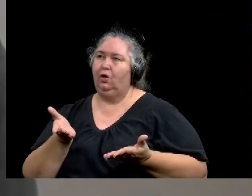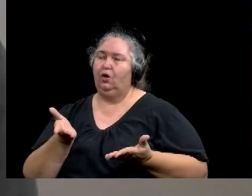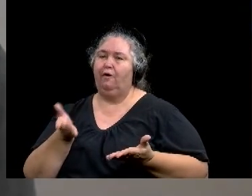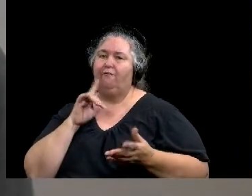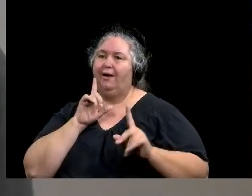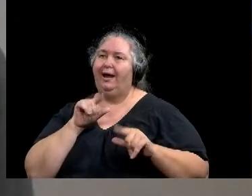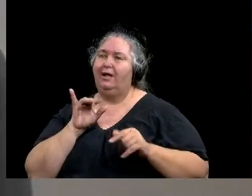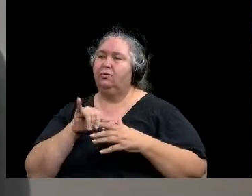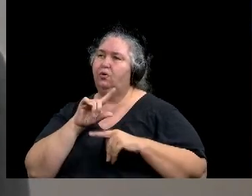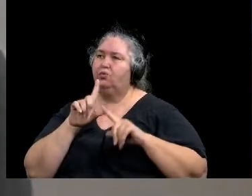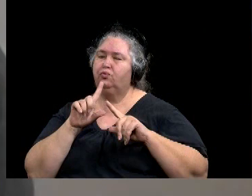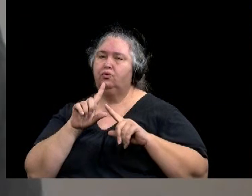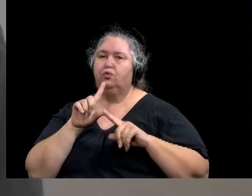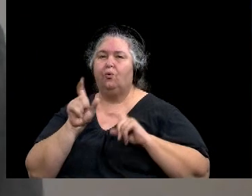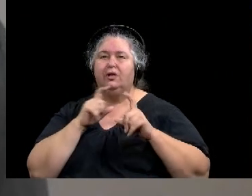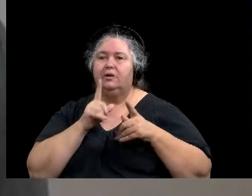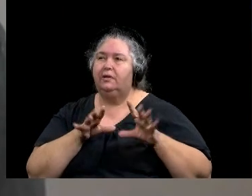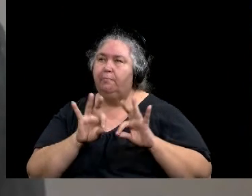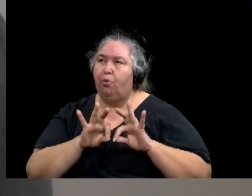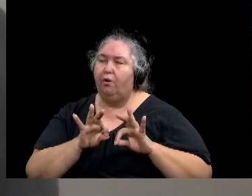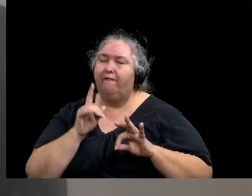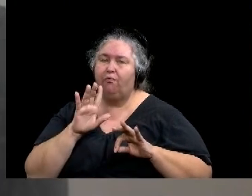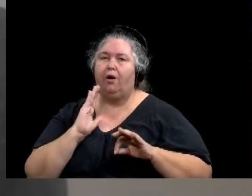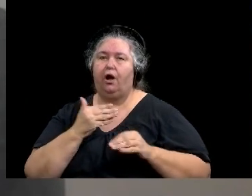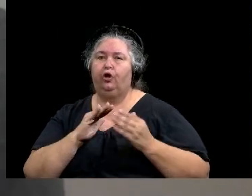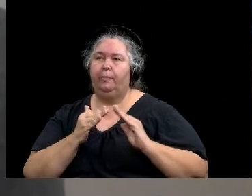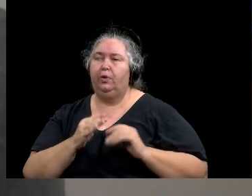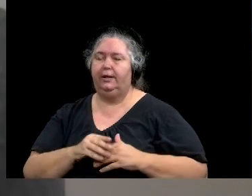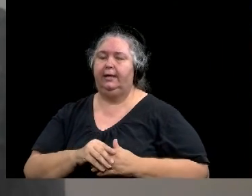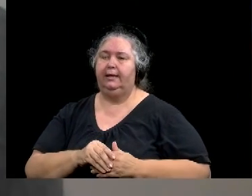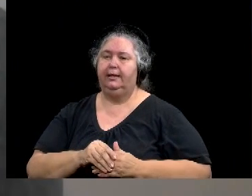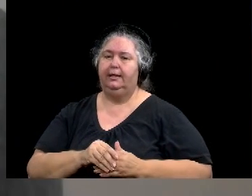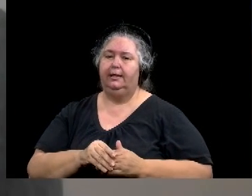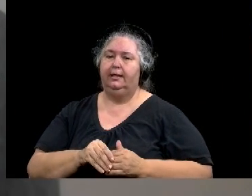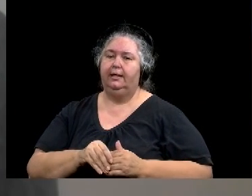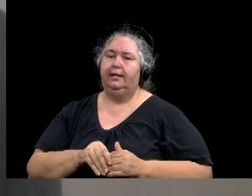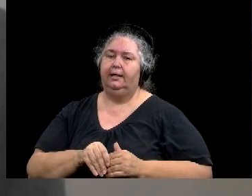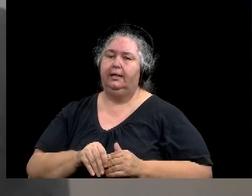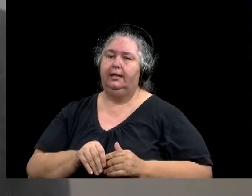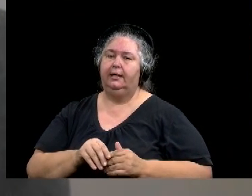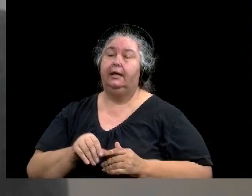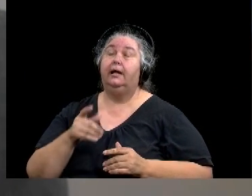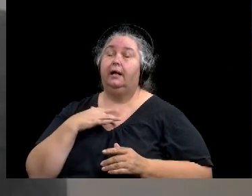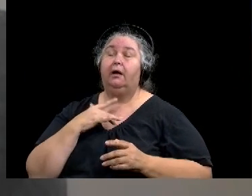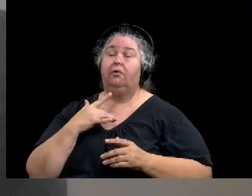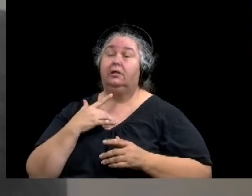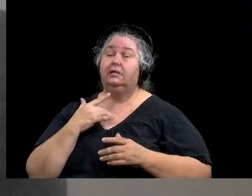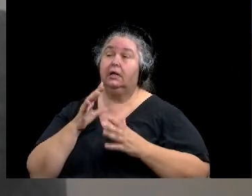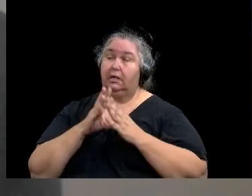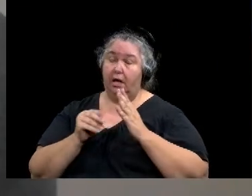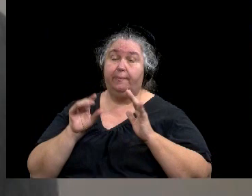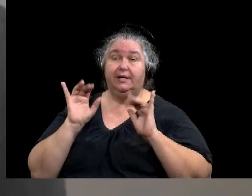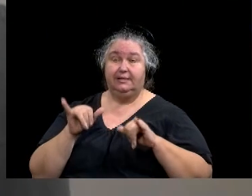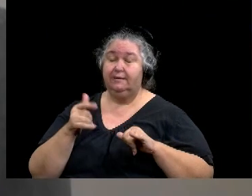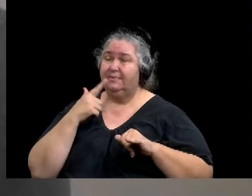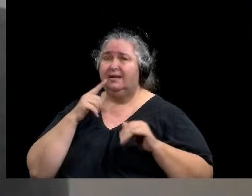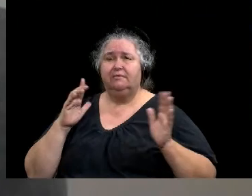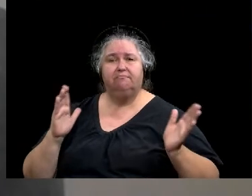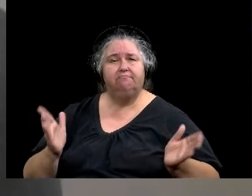y contestar estas preguntas importantes y quiero de